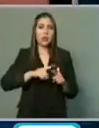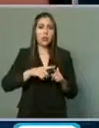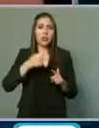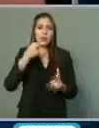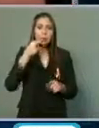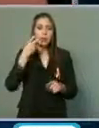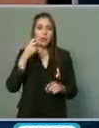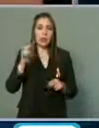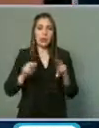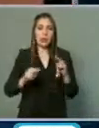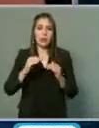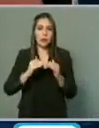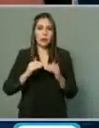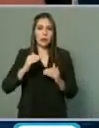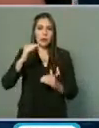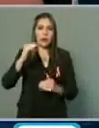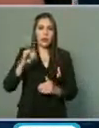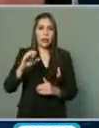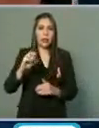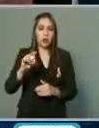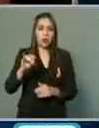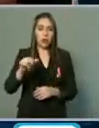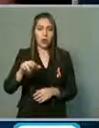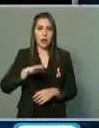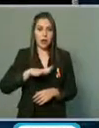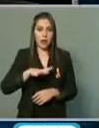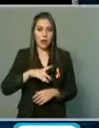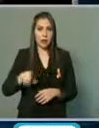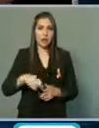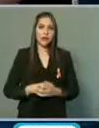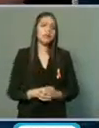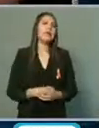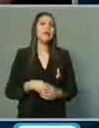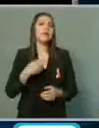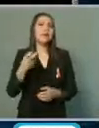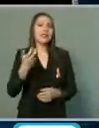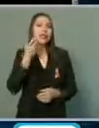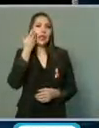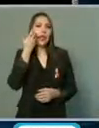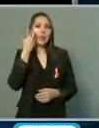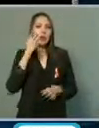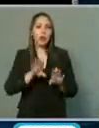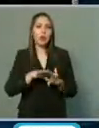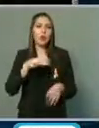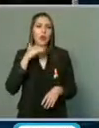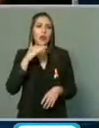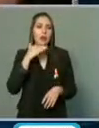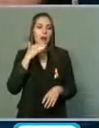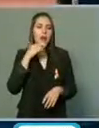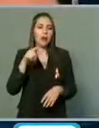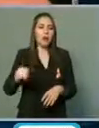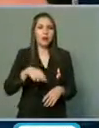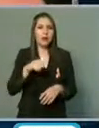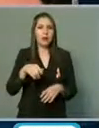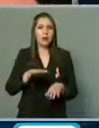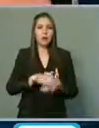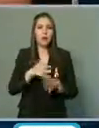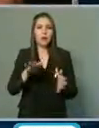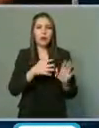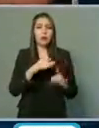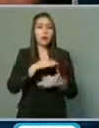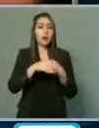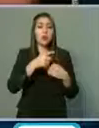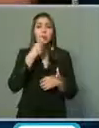consumía del nivel de nicotina que se estaba consumiendo? Es muy tramposo esto porque hasta los diales que dicen que no tienen nicotina,